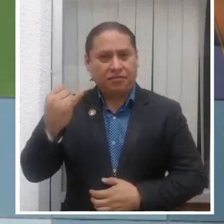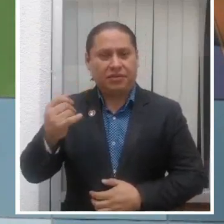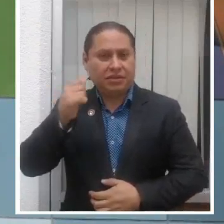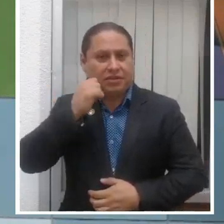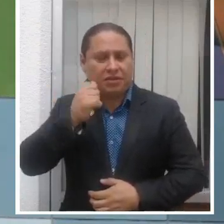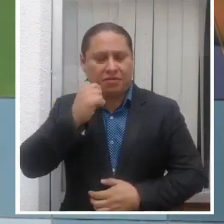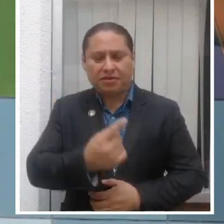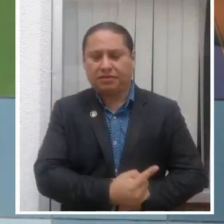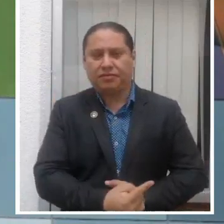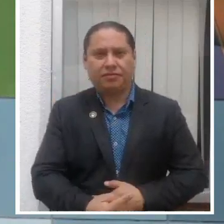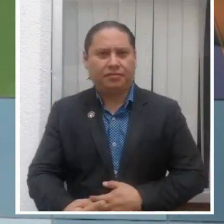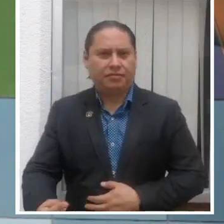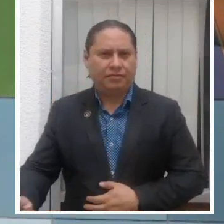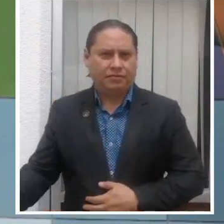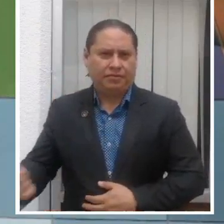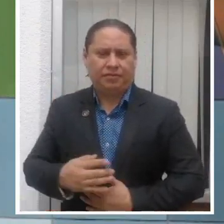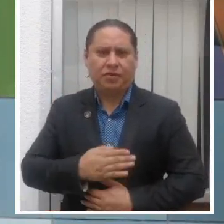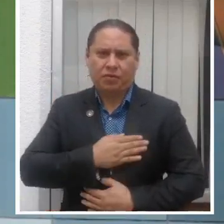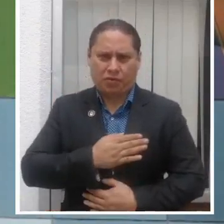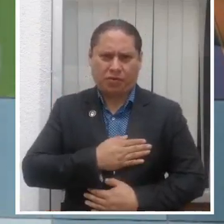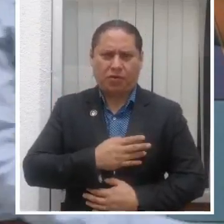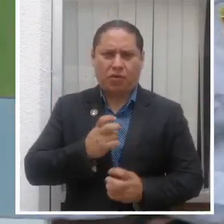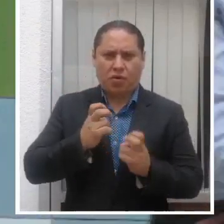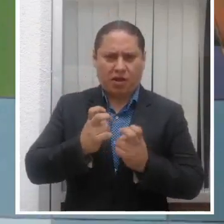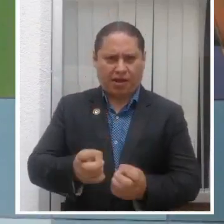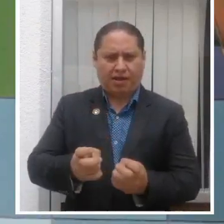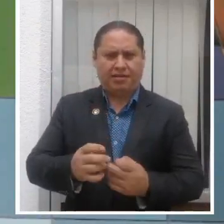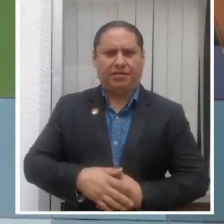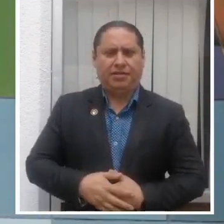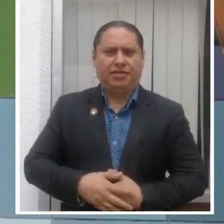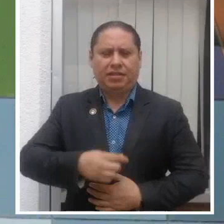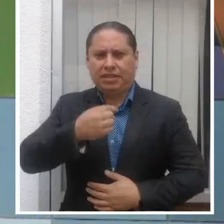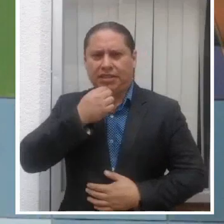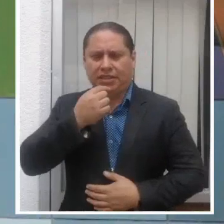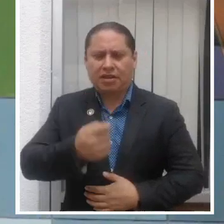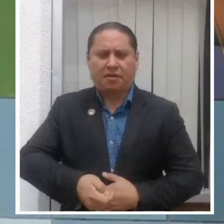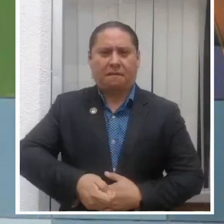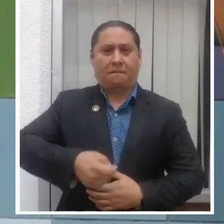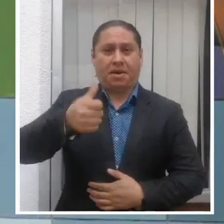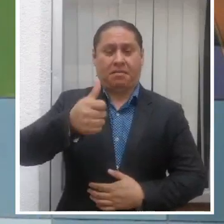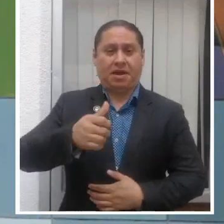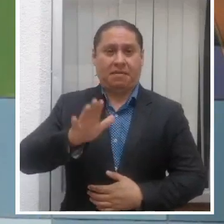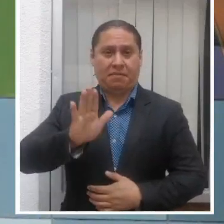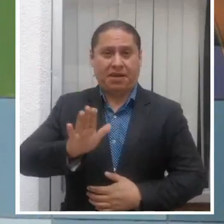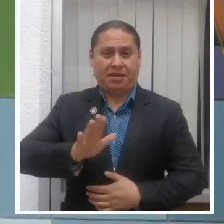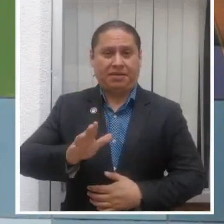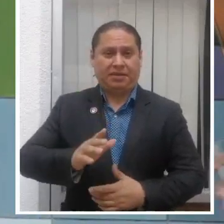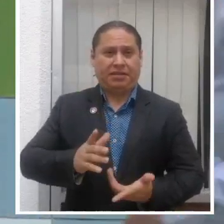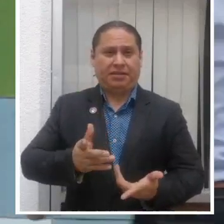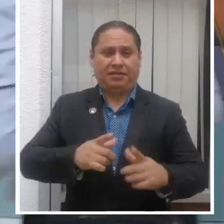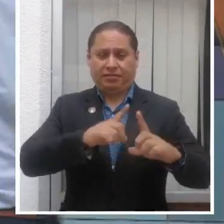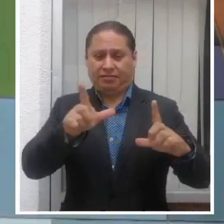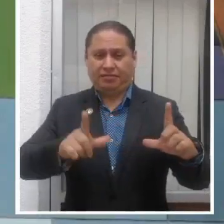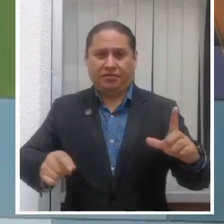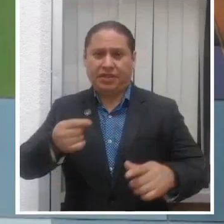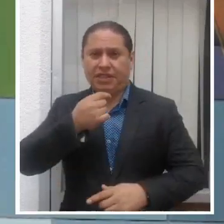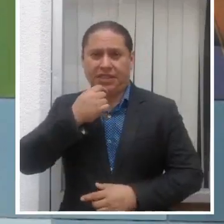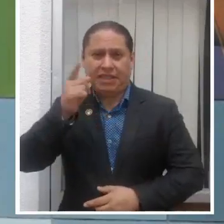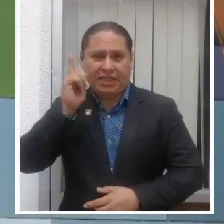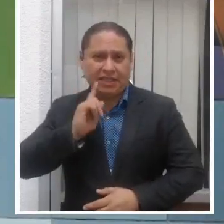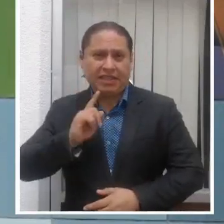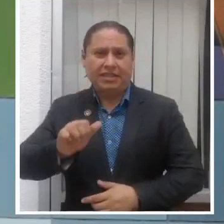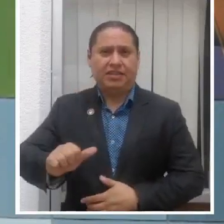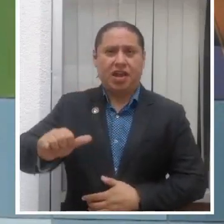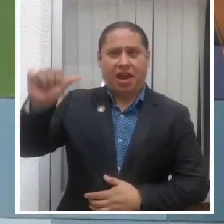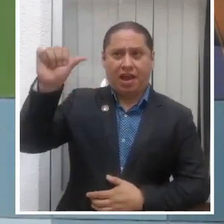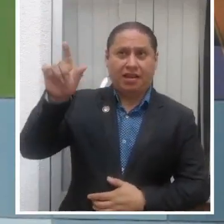era la infancia. Y decía, bueno, si esa infancia es nuestra primera patria, ¿cómo es la patria de los niños y las niñas de los Altos